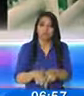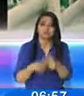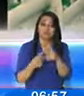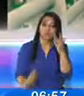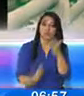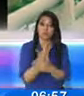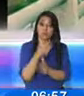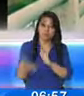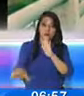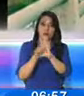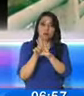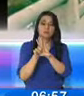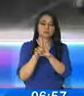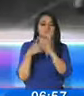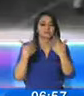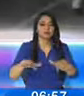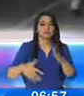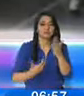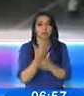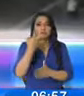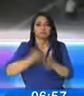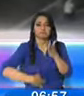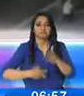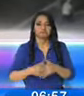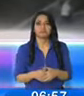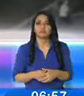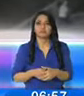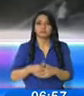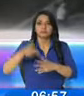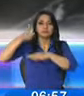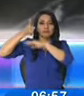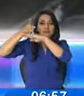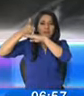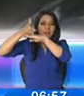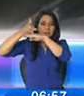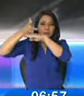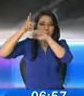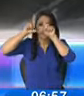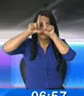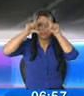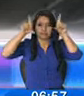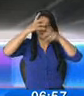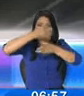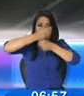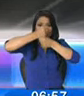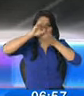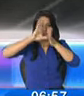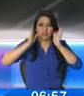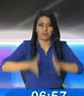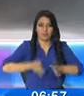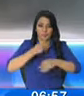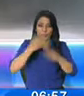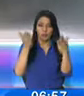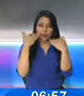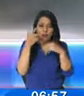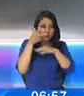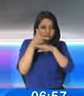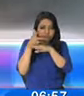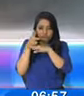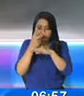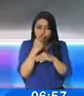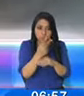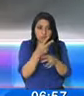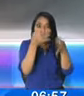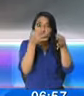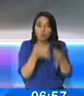ordenanza estas nuevas sanciones una cámara de videovigilancia de la corporación para la Seguridad Ciudadana de Guayaquil captó el momento en